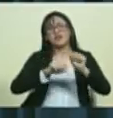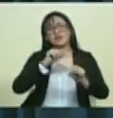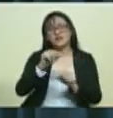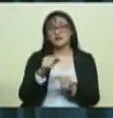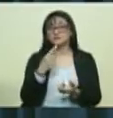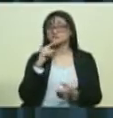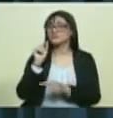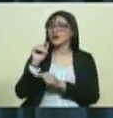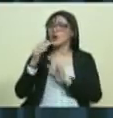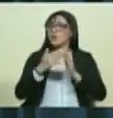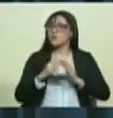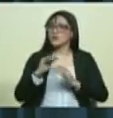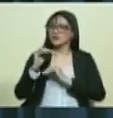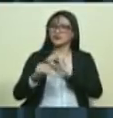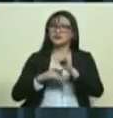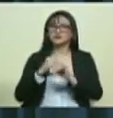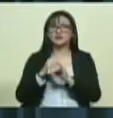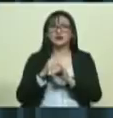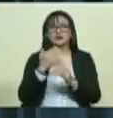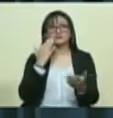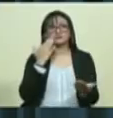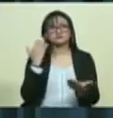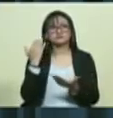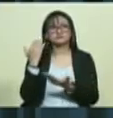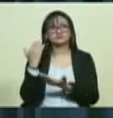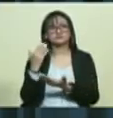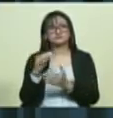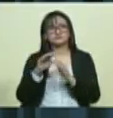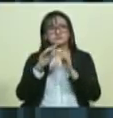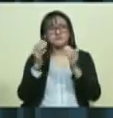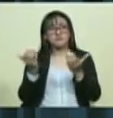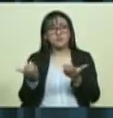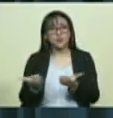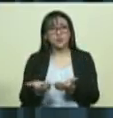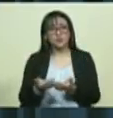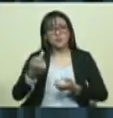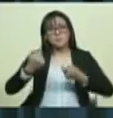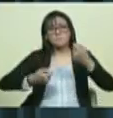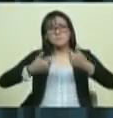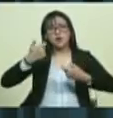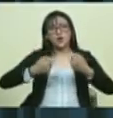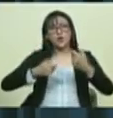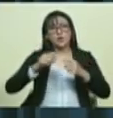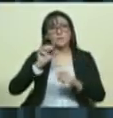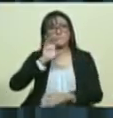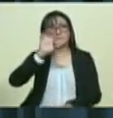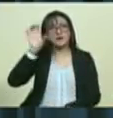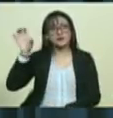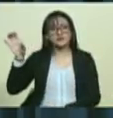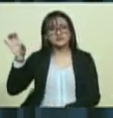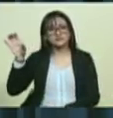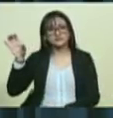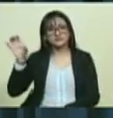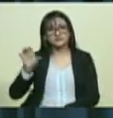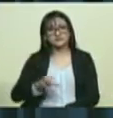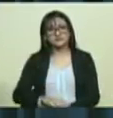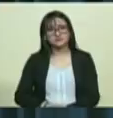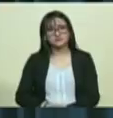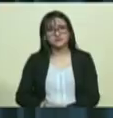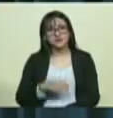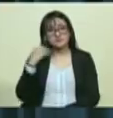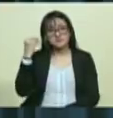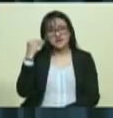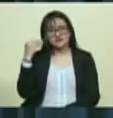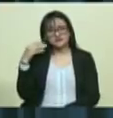comunidad internacional de este mapa del mundo son sólo unos pocos países que se creen que son países